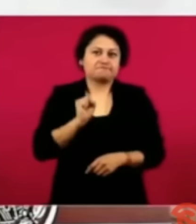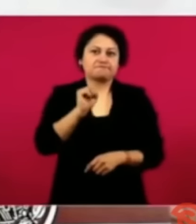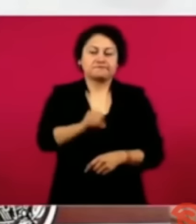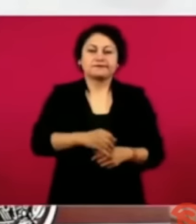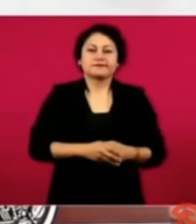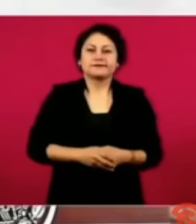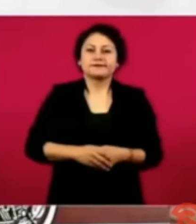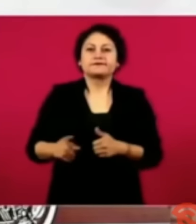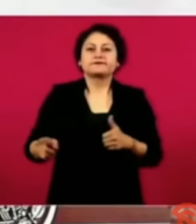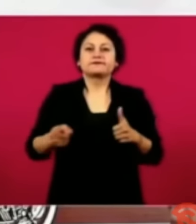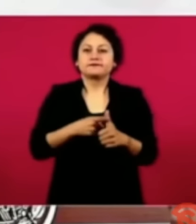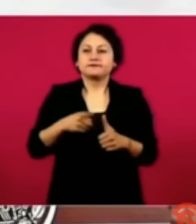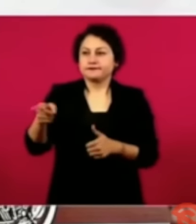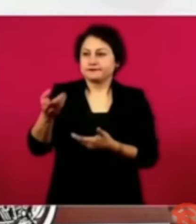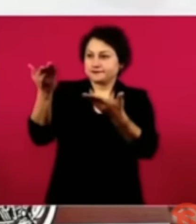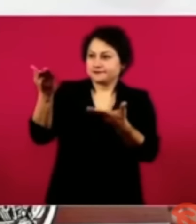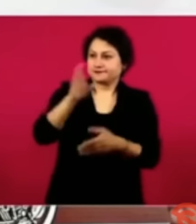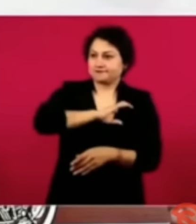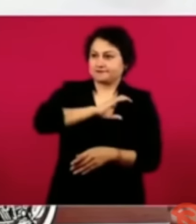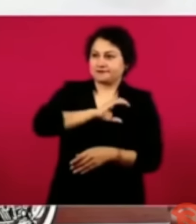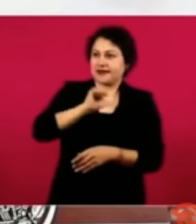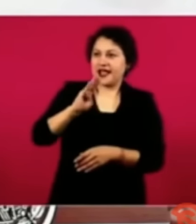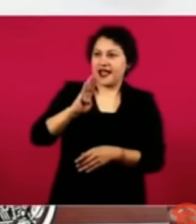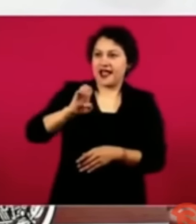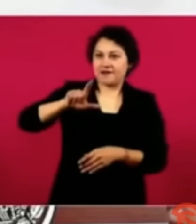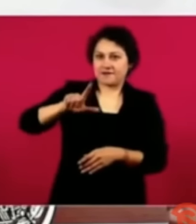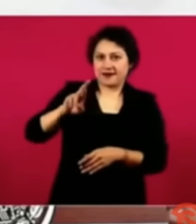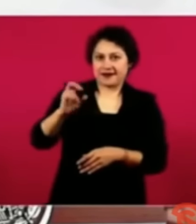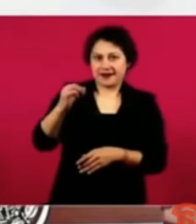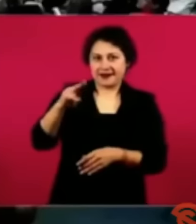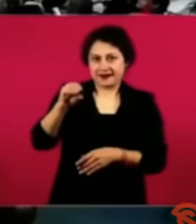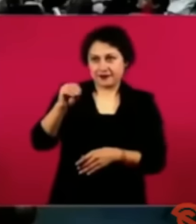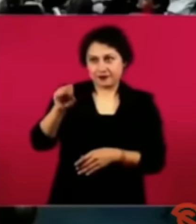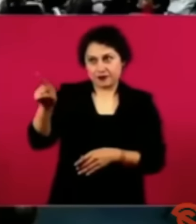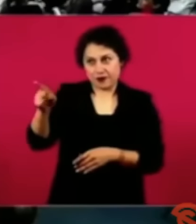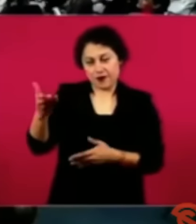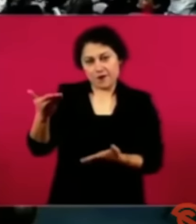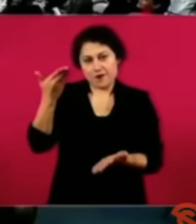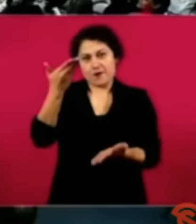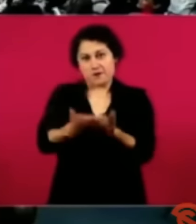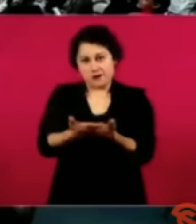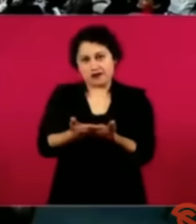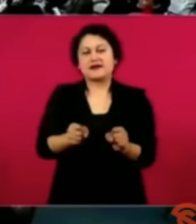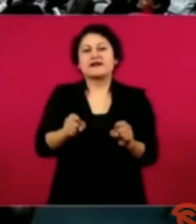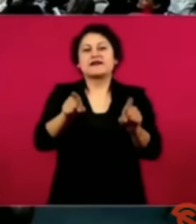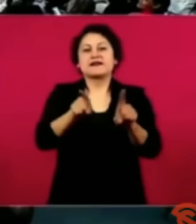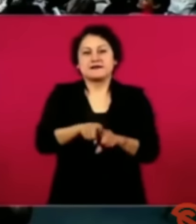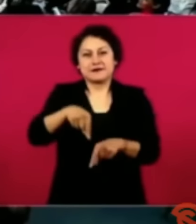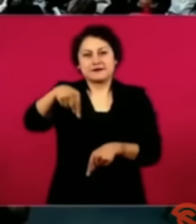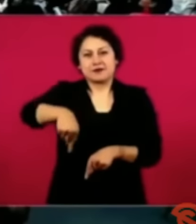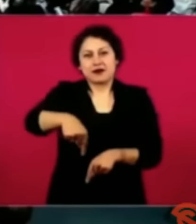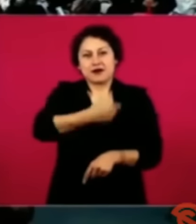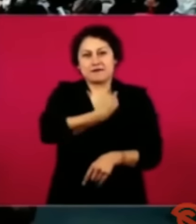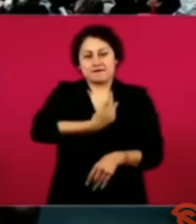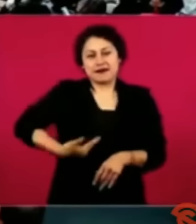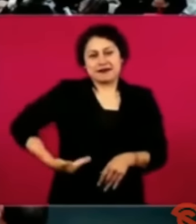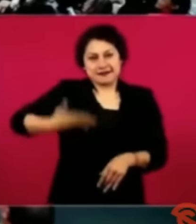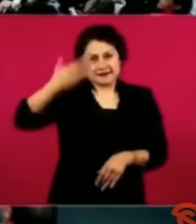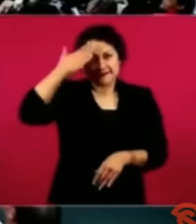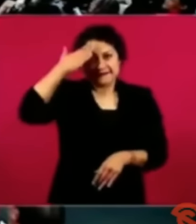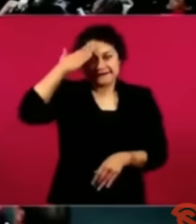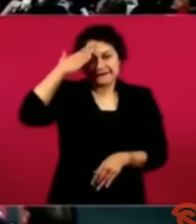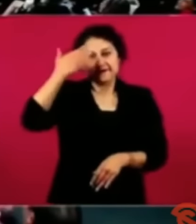Abel Reynoso, propuesto por el querido Abel Reynoso y promovido por la presidencia de la República que encabeza el presidente Andrés